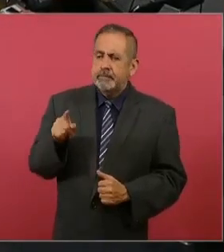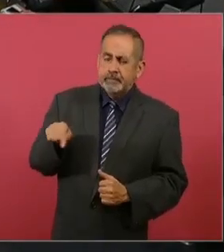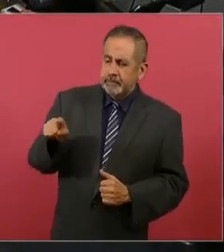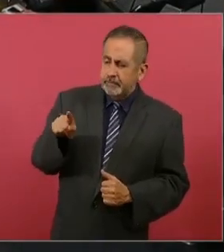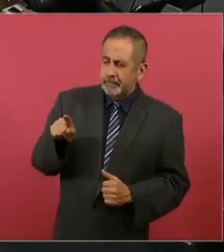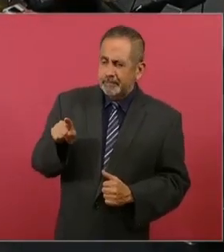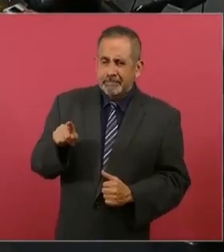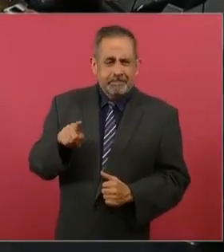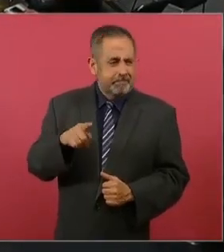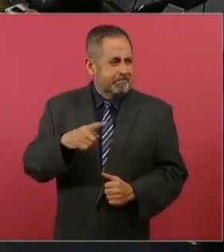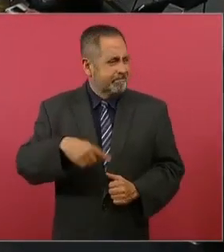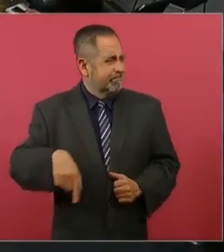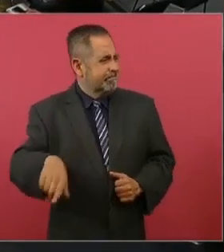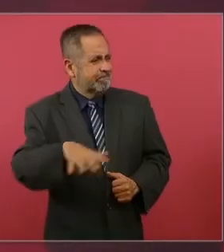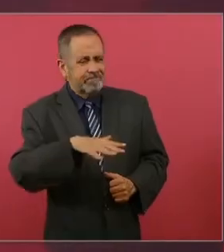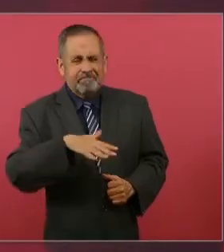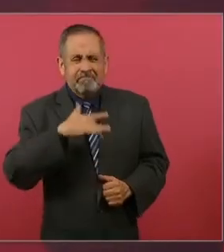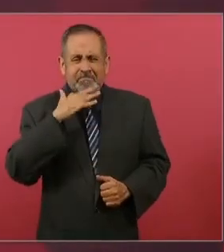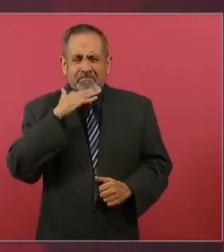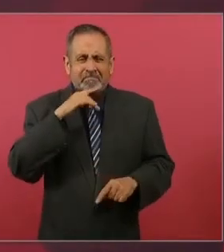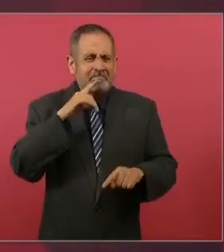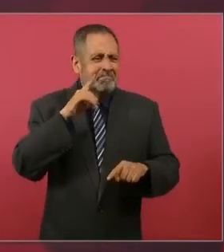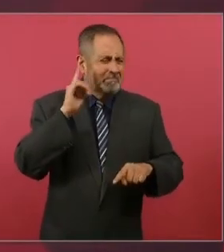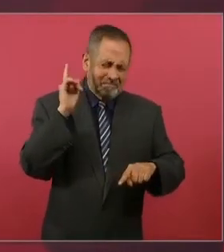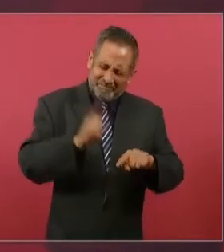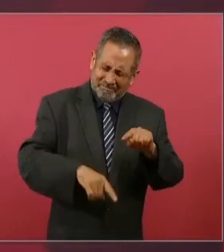desterrar la corrupción,